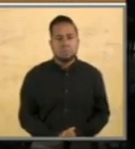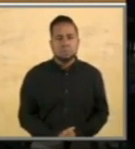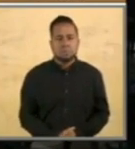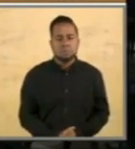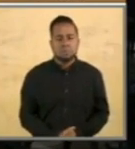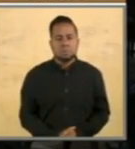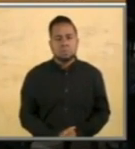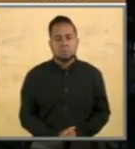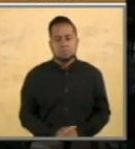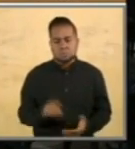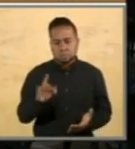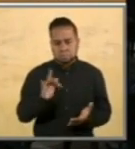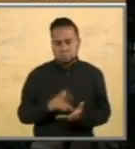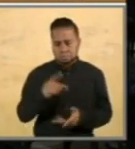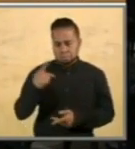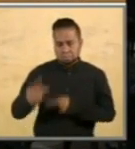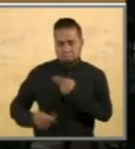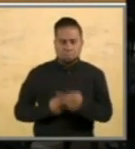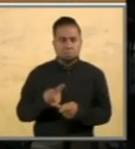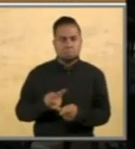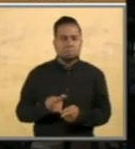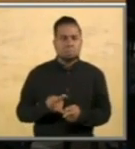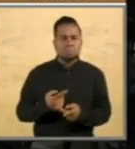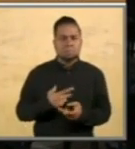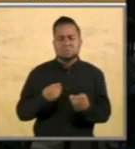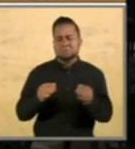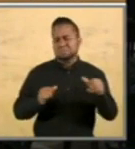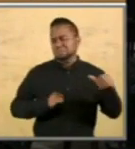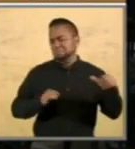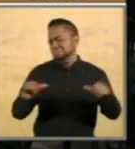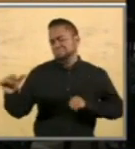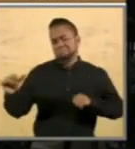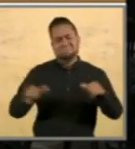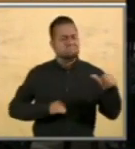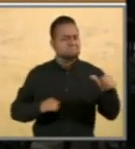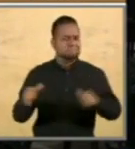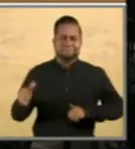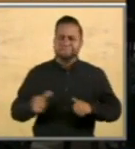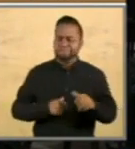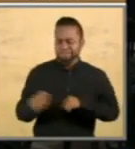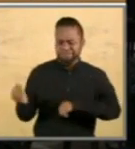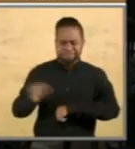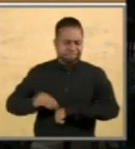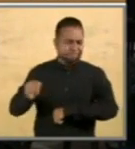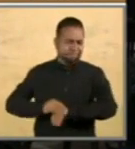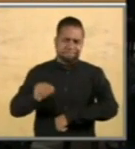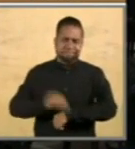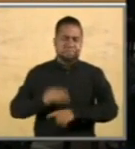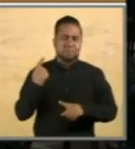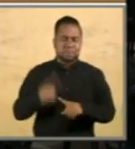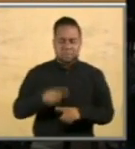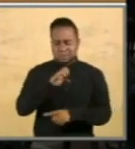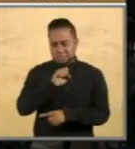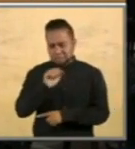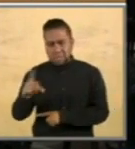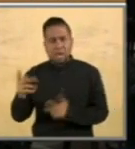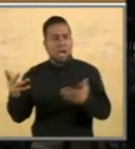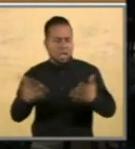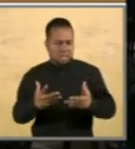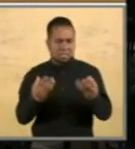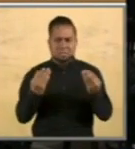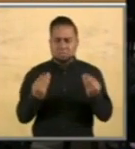gracias gracias por la pregunta son muchas acciones que está implementando la Secretaría de Seguridad y protección